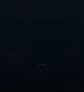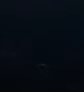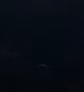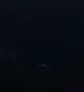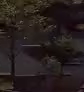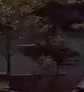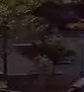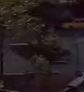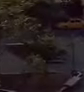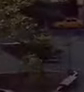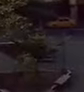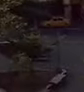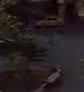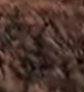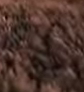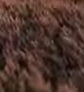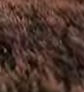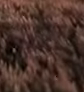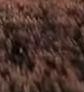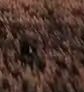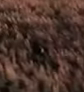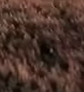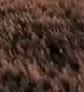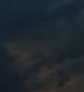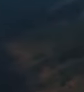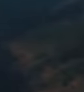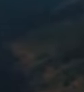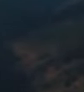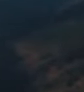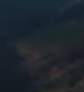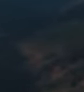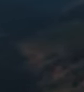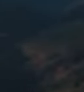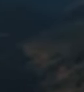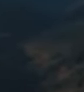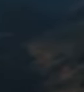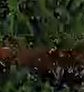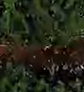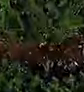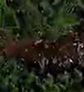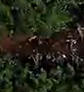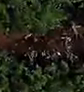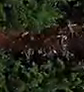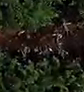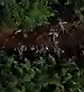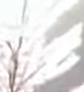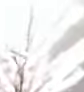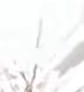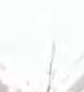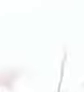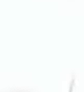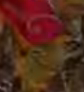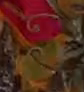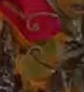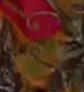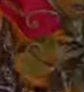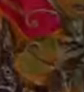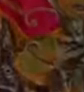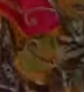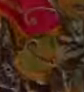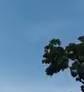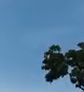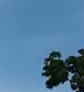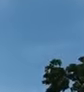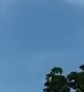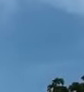transmite el gobierno de el salvador todos los canales y emisoras deben enlazarse a la cadena nacional de